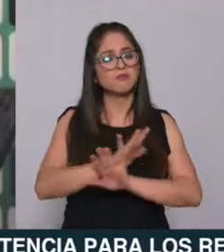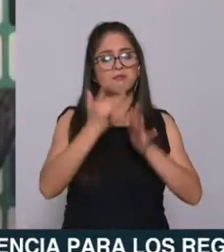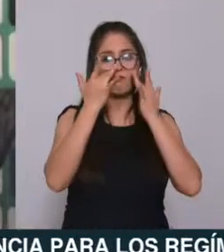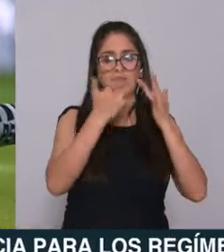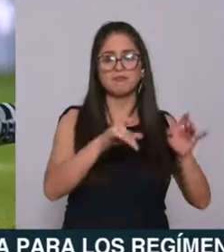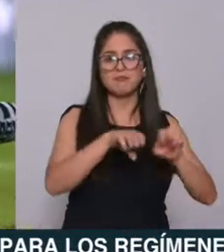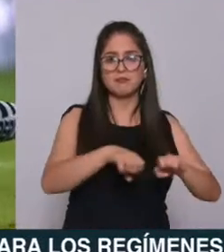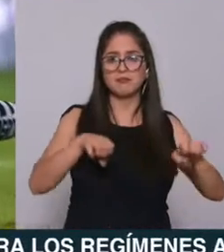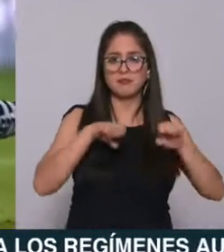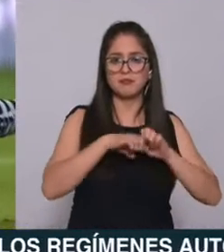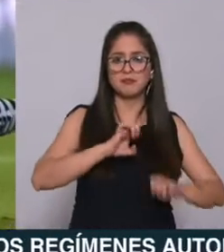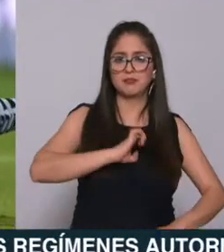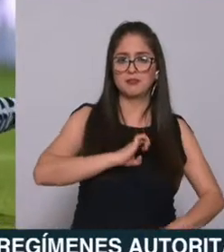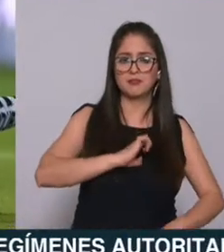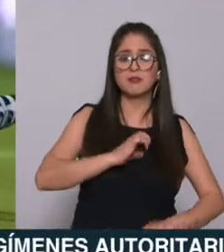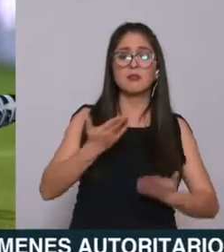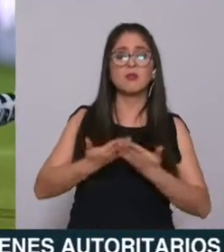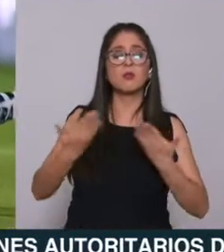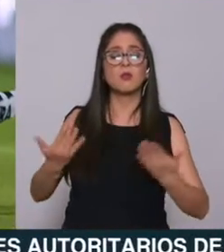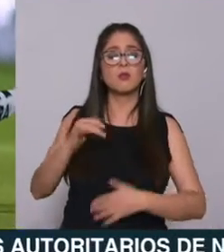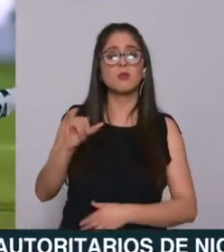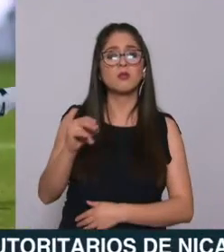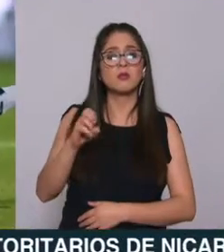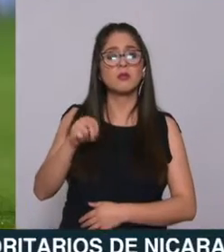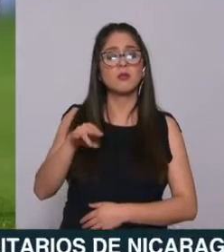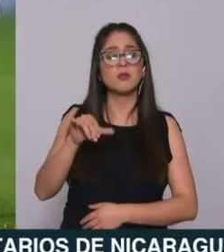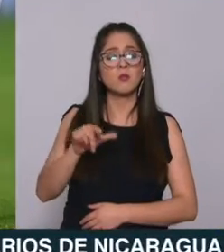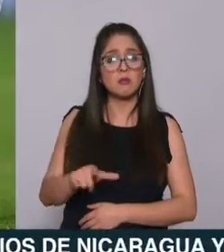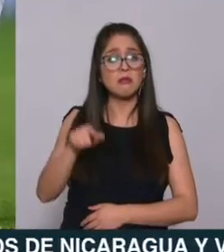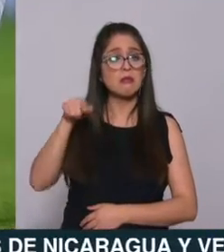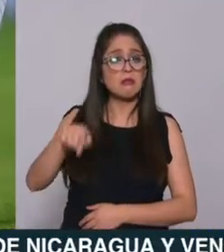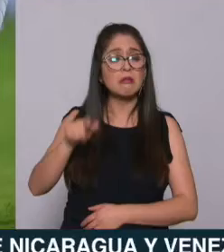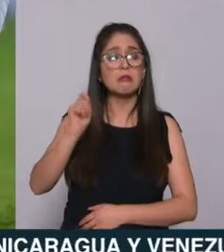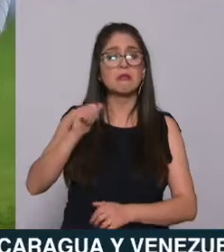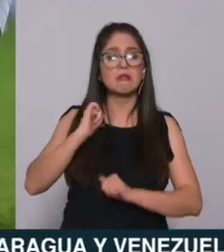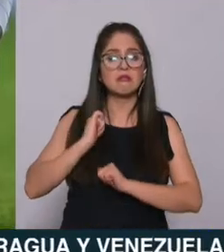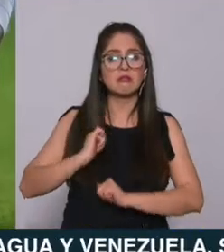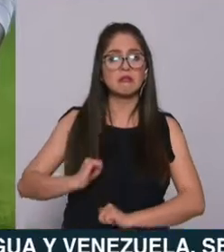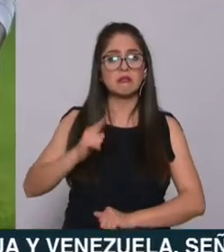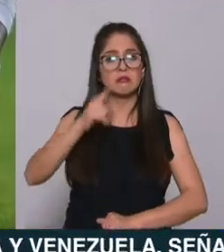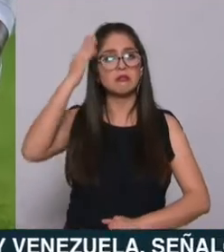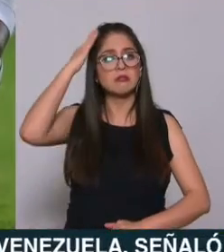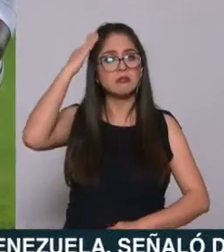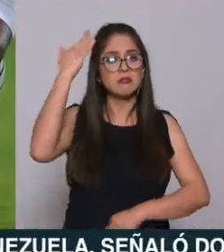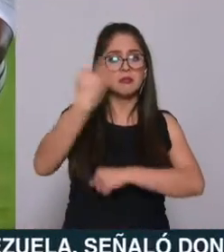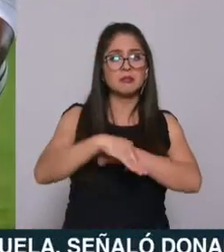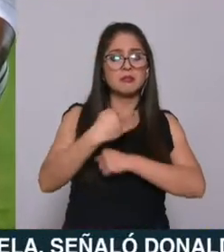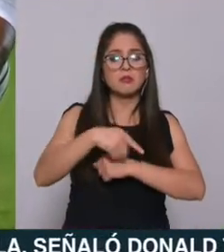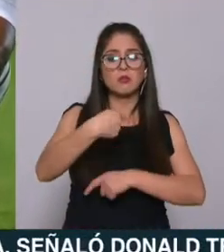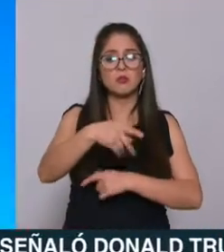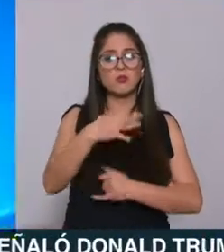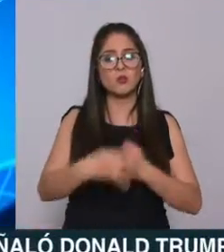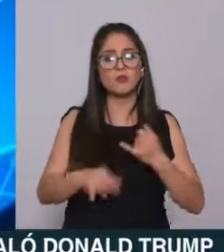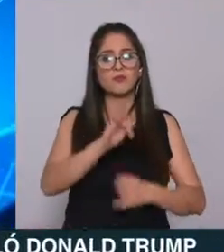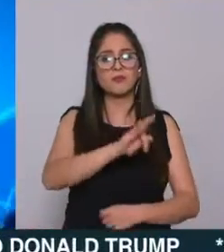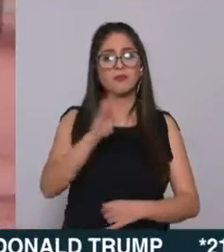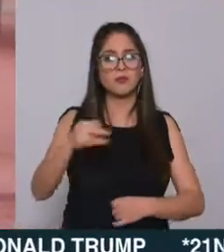del equipo. Serán José Manuel Cruzalta y Jesús Rodríguez quienes tomen el rol de entrenador interino para la última fecha del